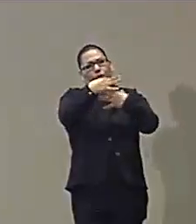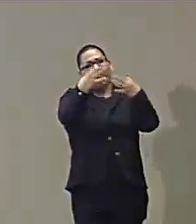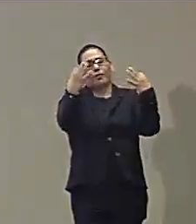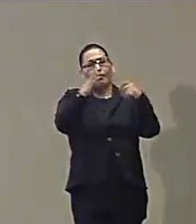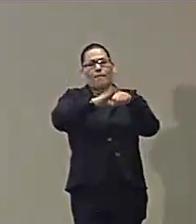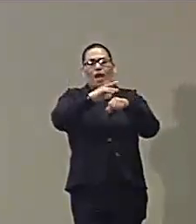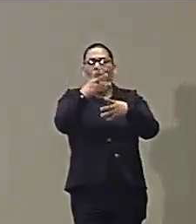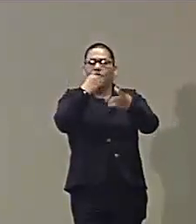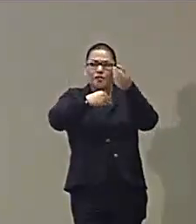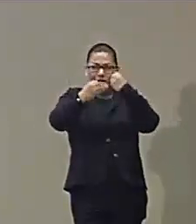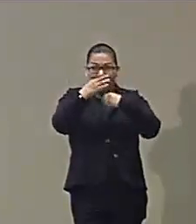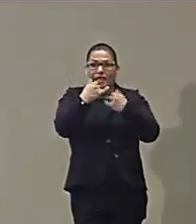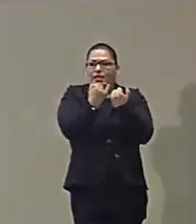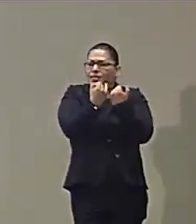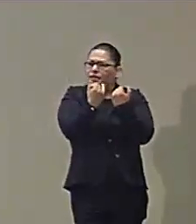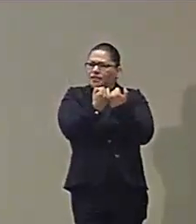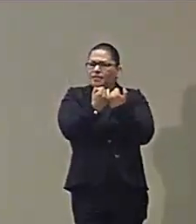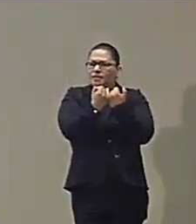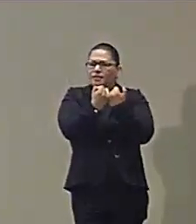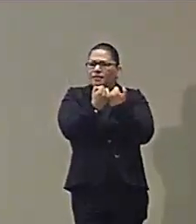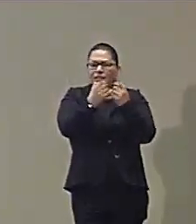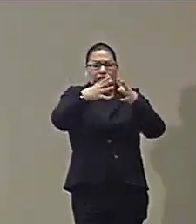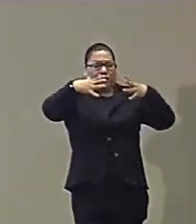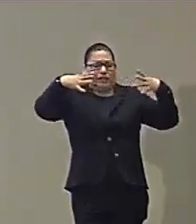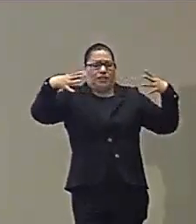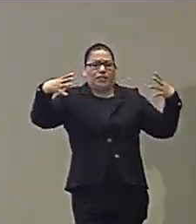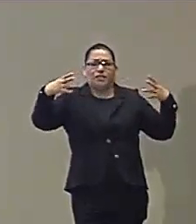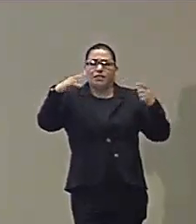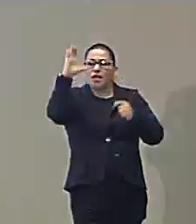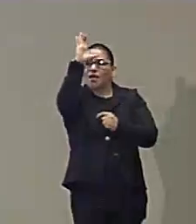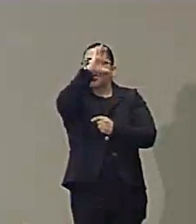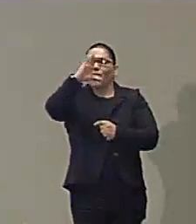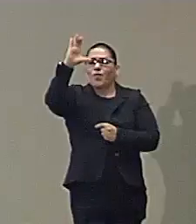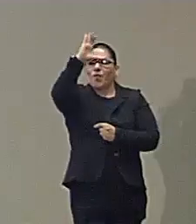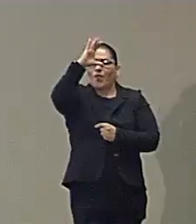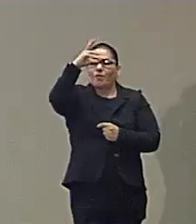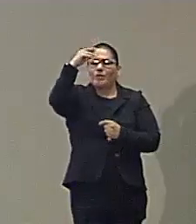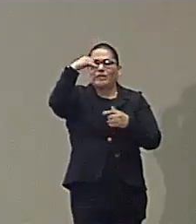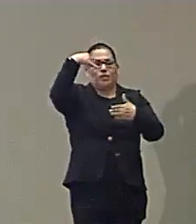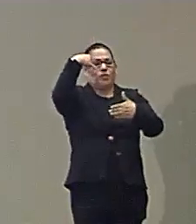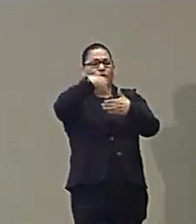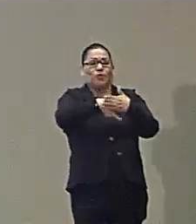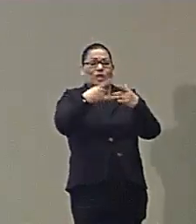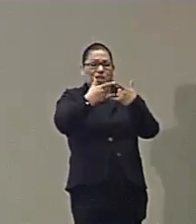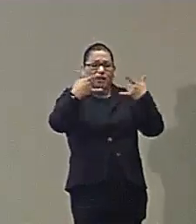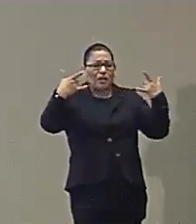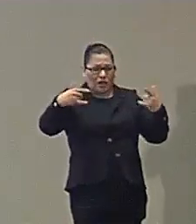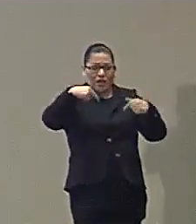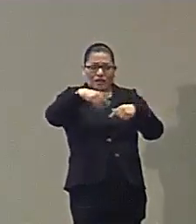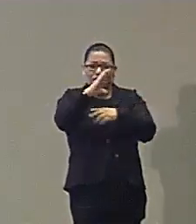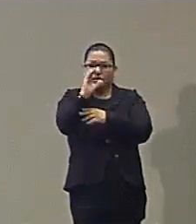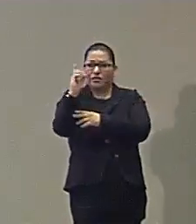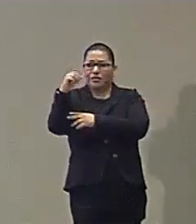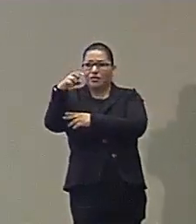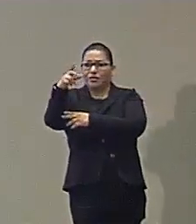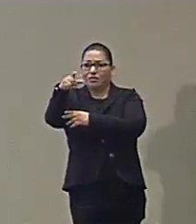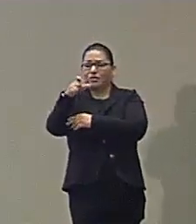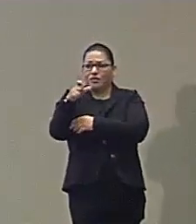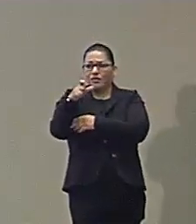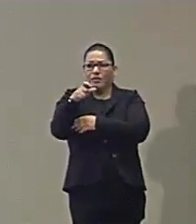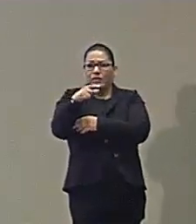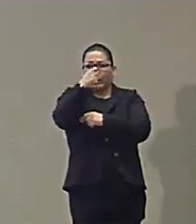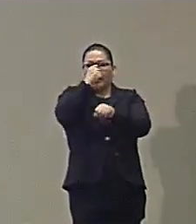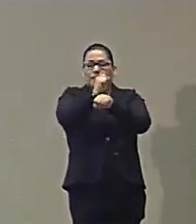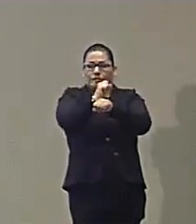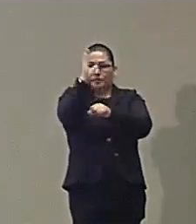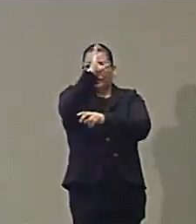gastronomía que tenemos es impresionante la cultura que se tiene es fundamental en la ciudad de mexico con la secretaria de cultura